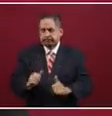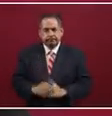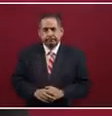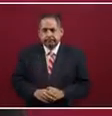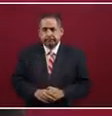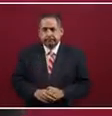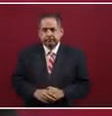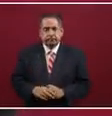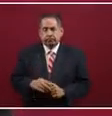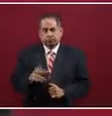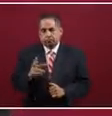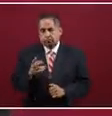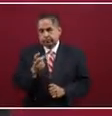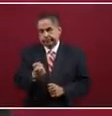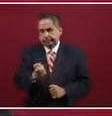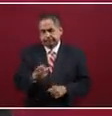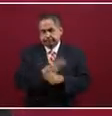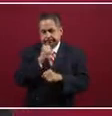Eso no se dio.